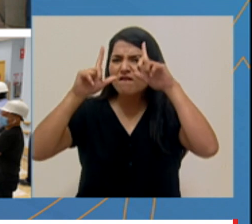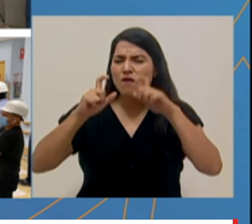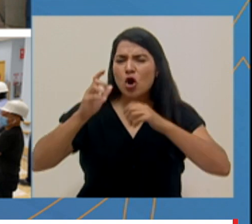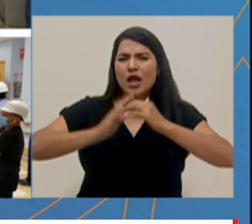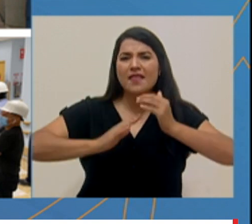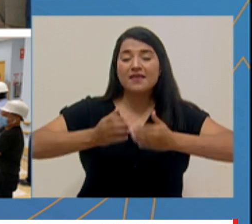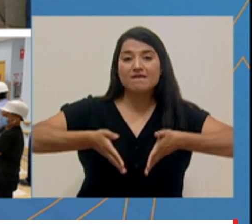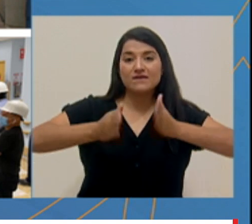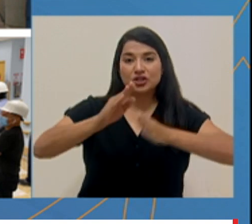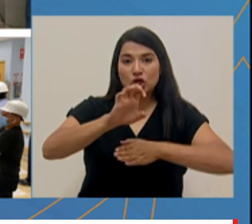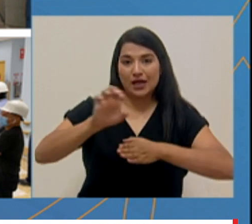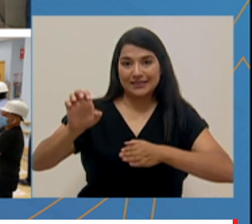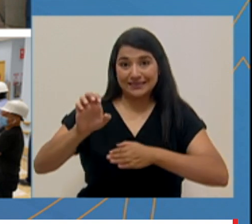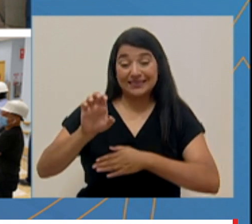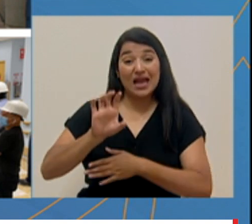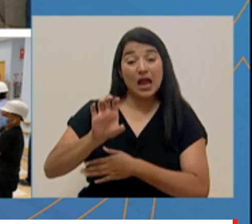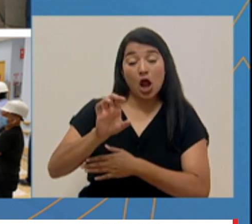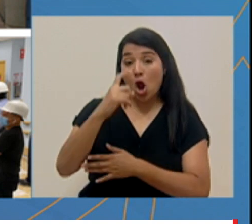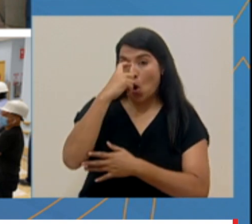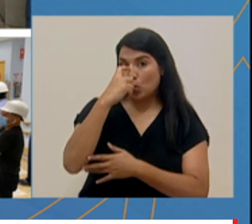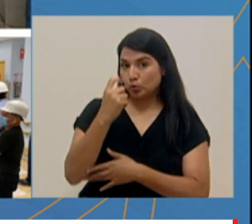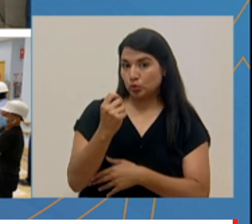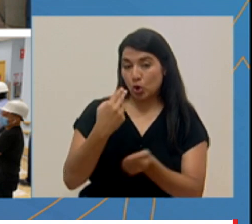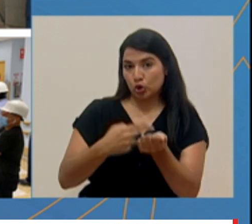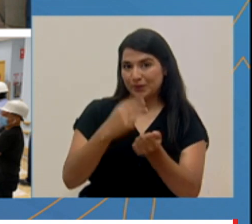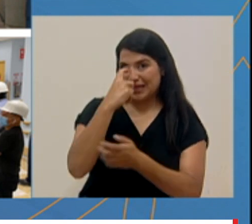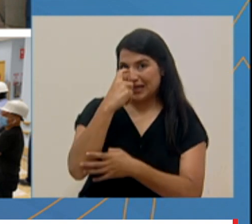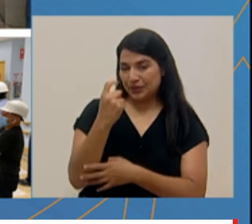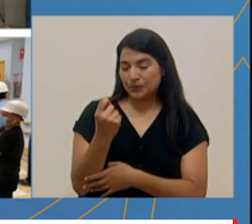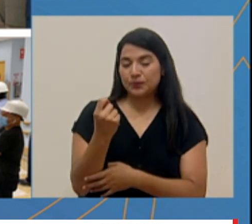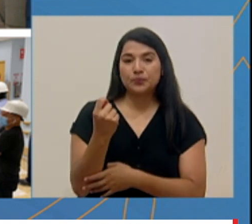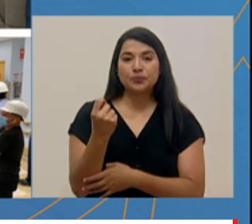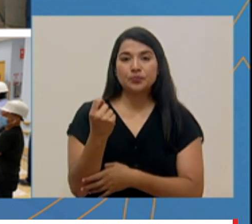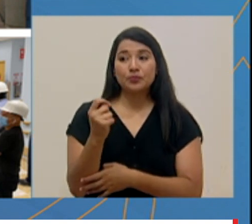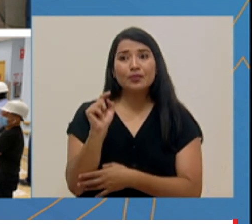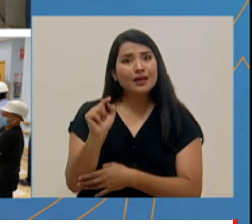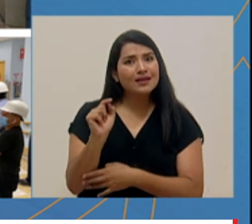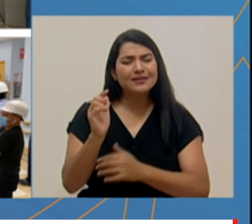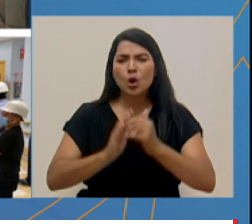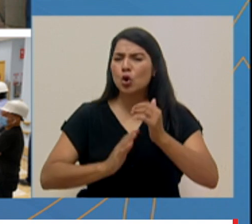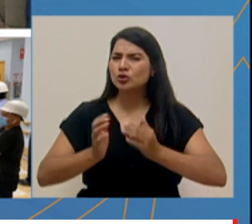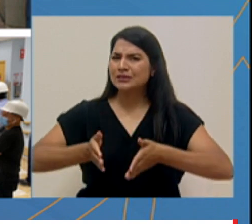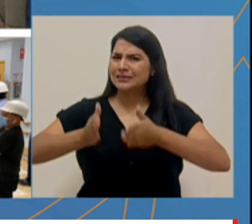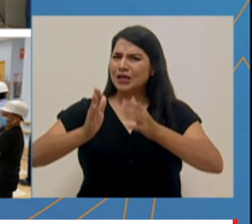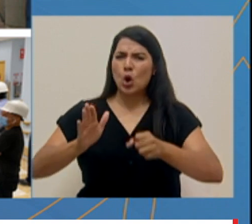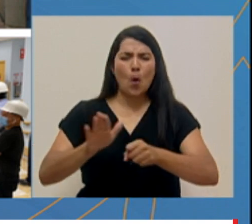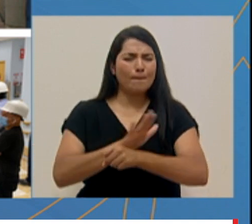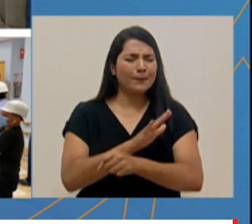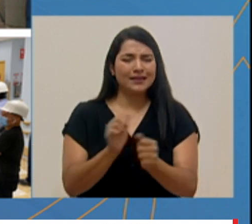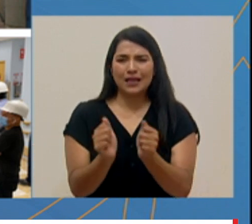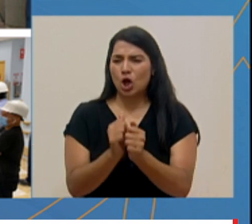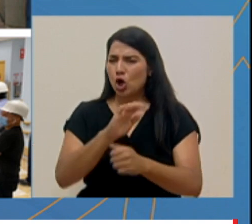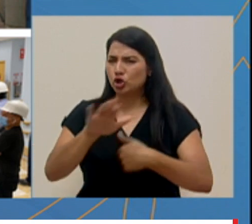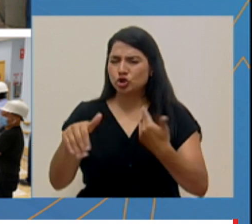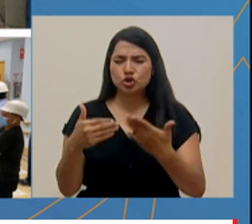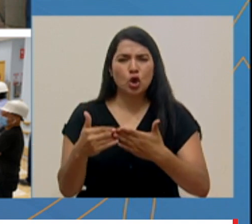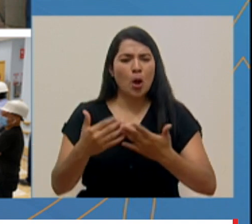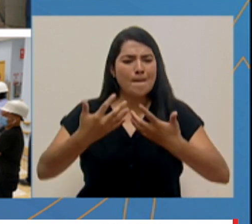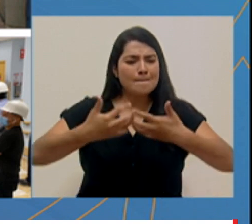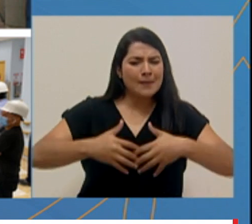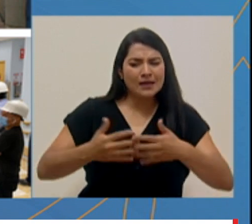Este, el Calderón Guardia, que es una infraestructura completa con equipamiento total,